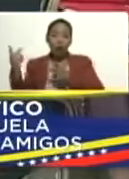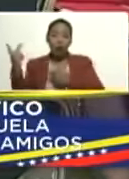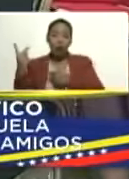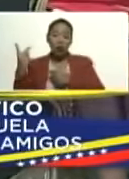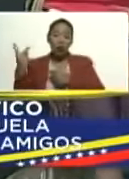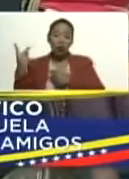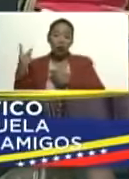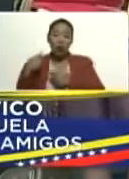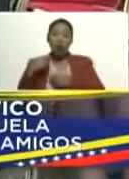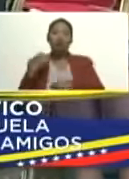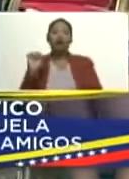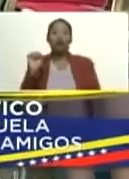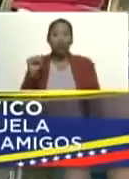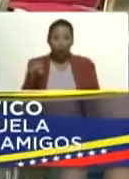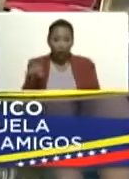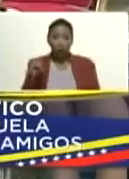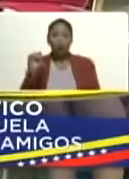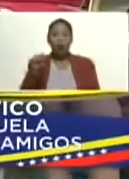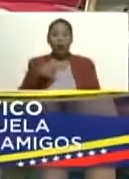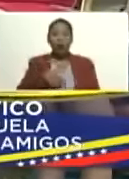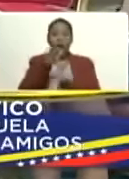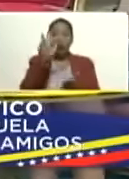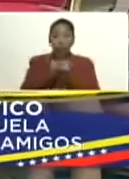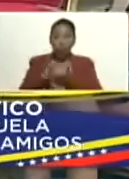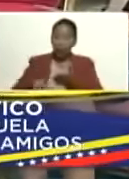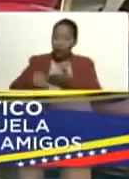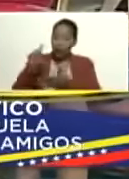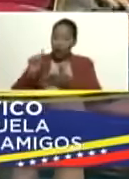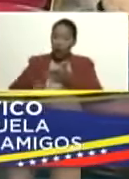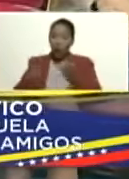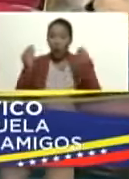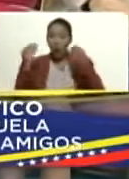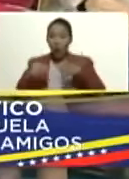asentíamos, aprobábamos y firmábamos un documento.